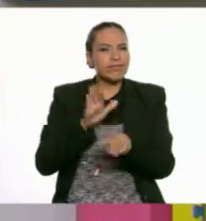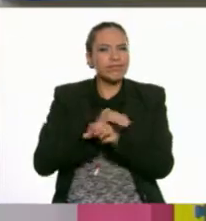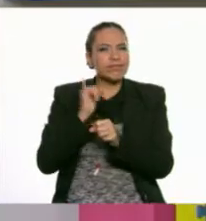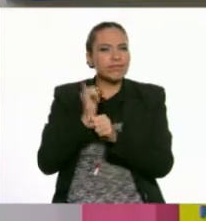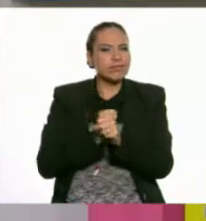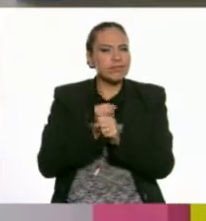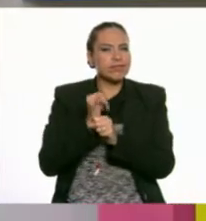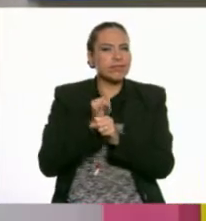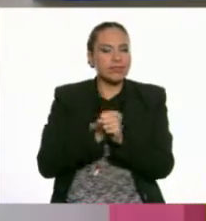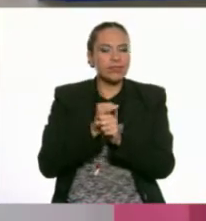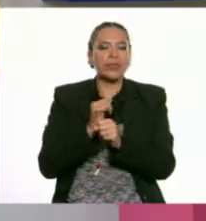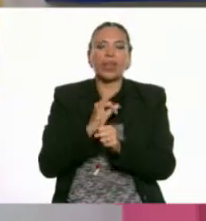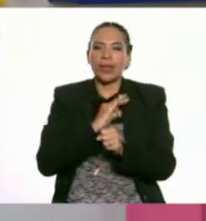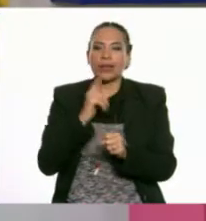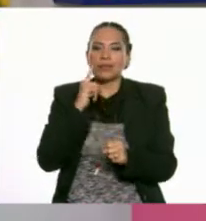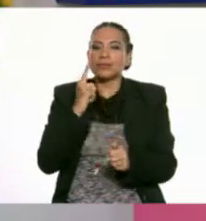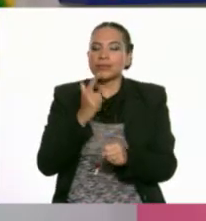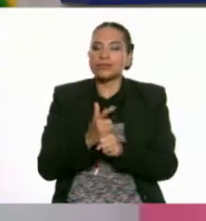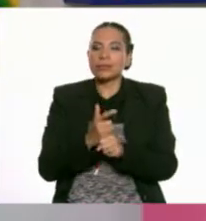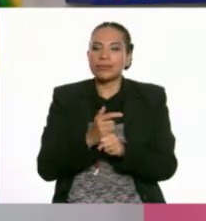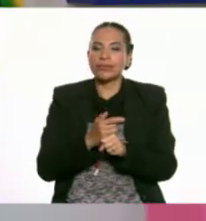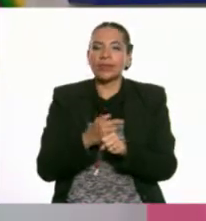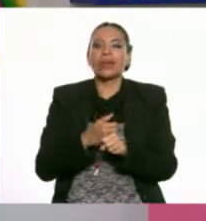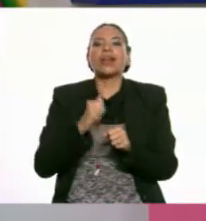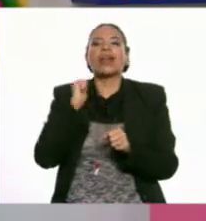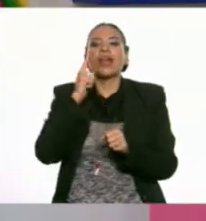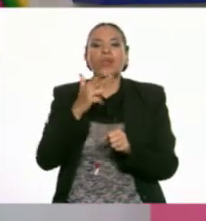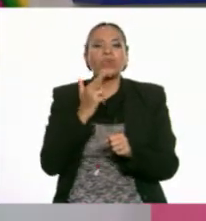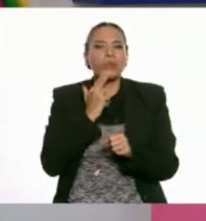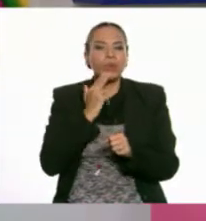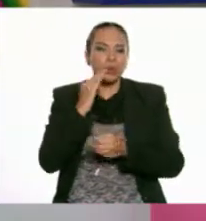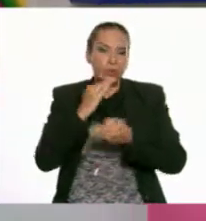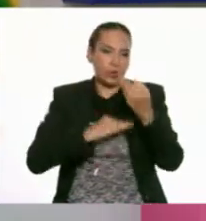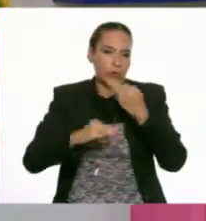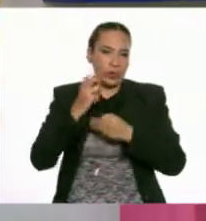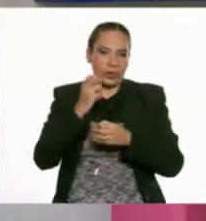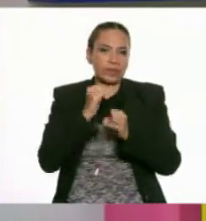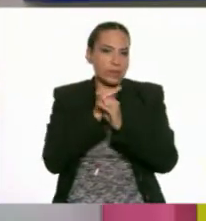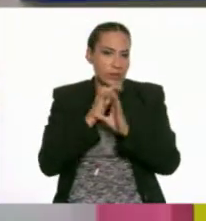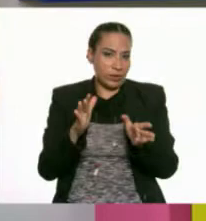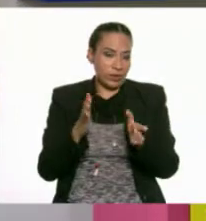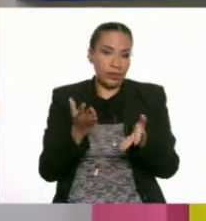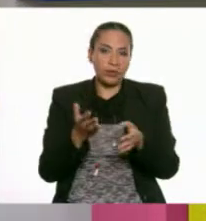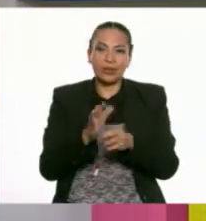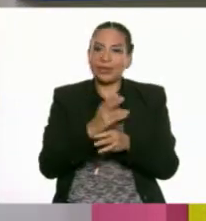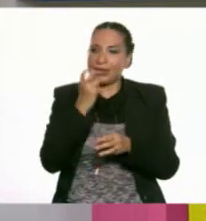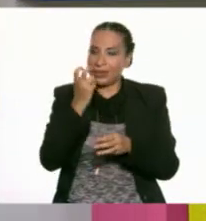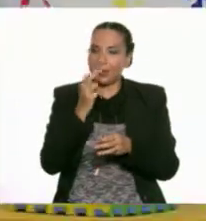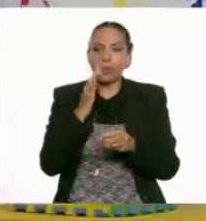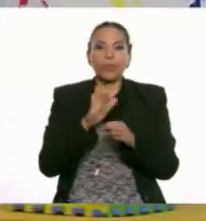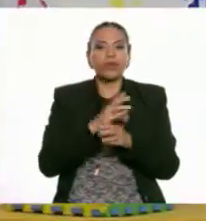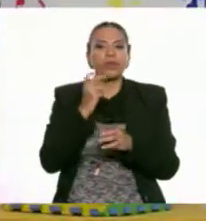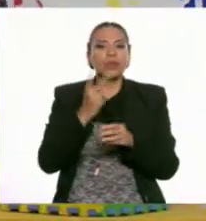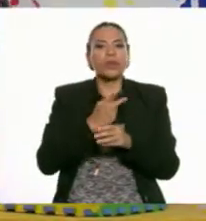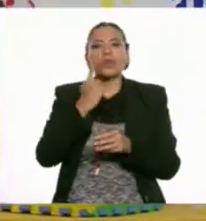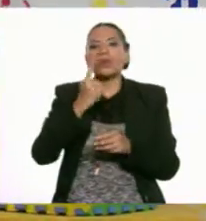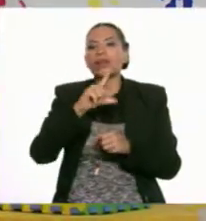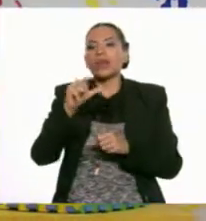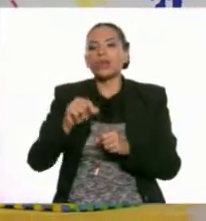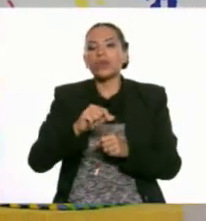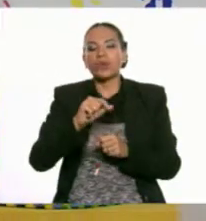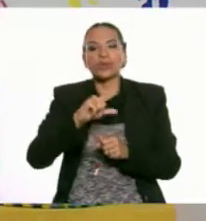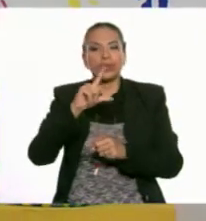al respecto y pudieron a lo mejor darle algún uso a toda esta información. Justamente, y pasó un año después